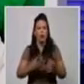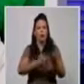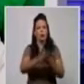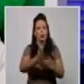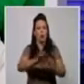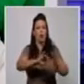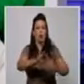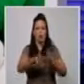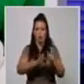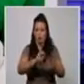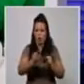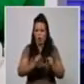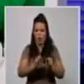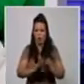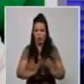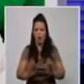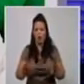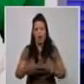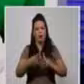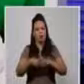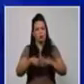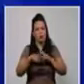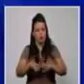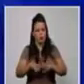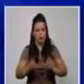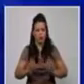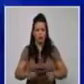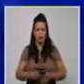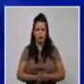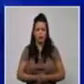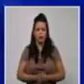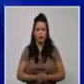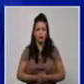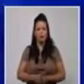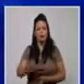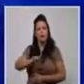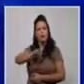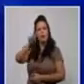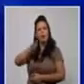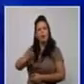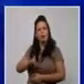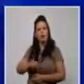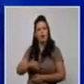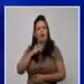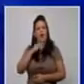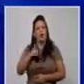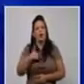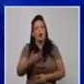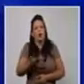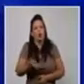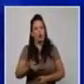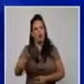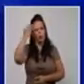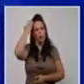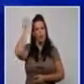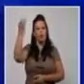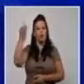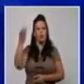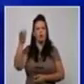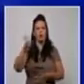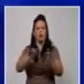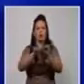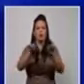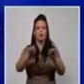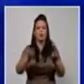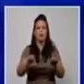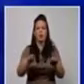ya va en vías de solución. ¿Cuánto más podrá aguantar nuestro sistema de salud? Nos dice otro usuario